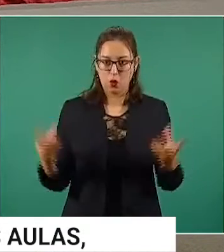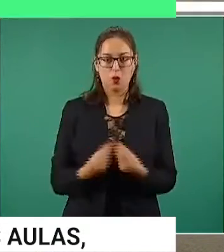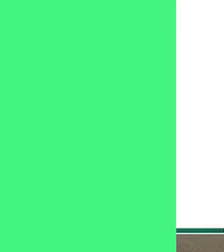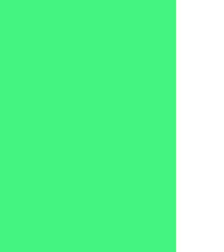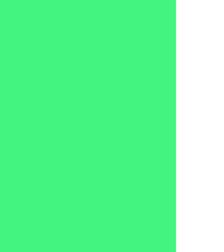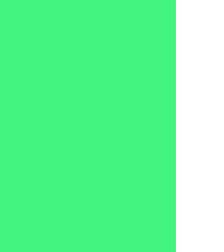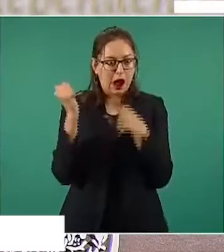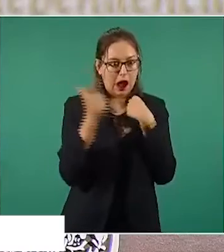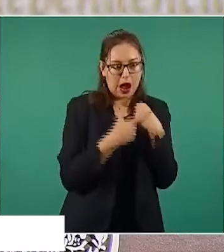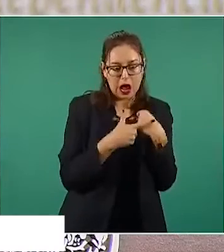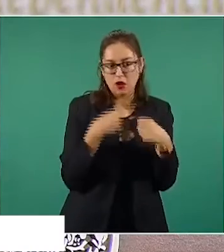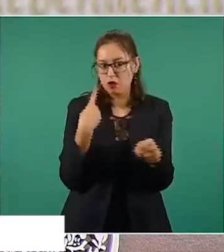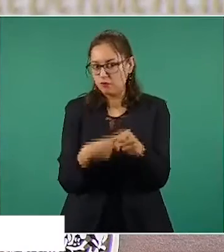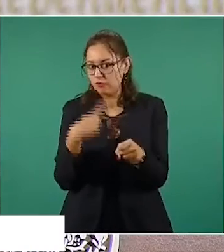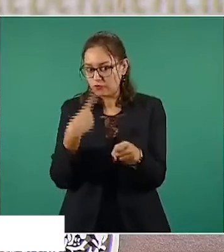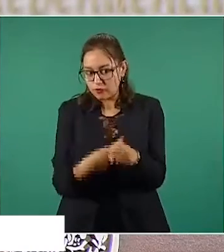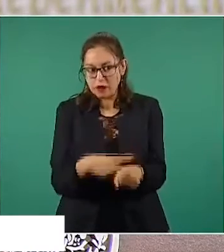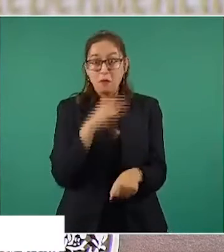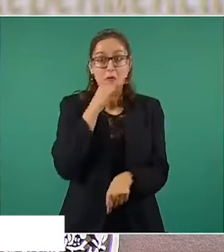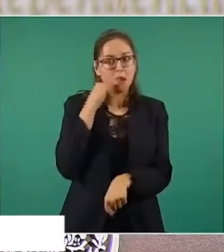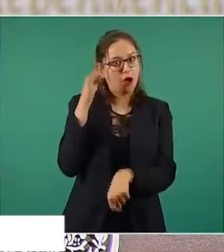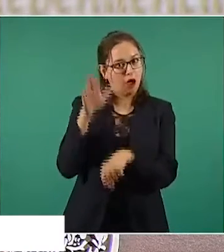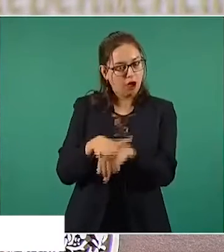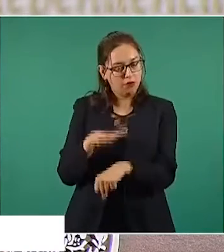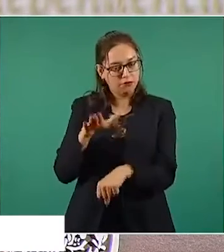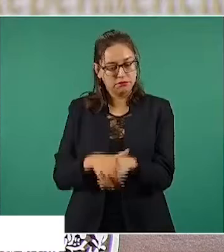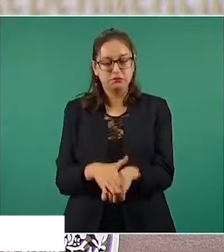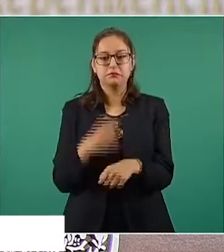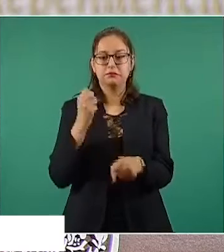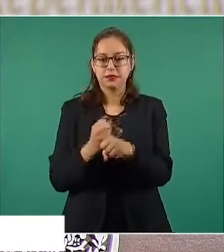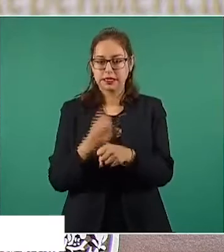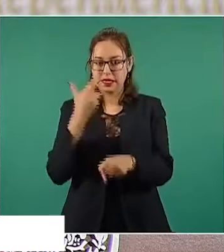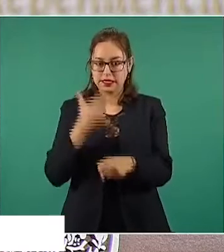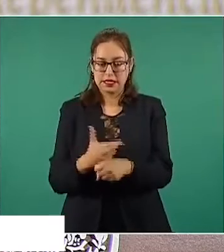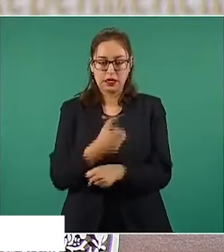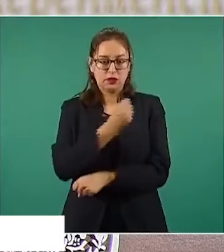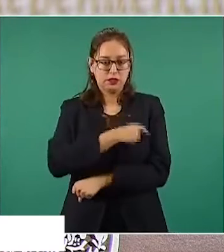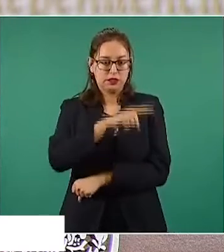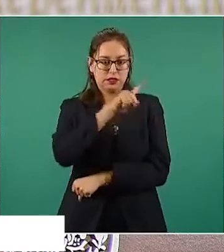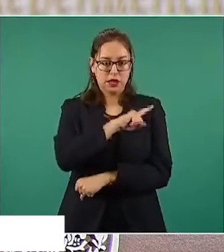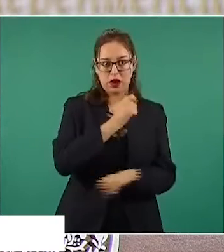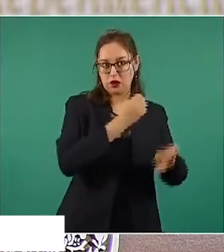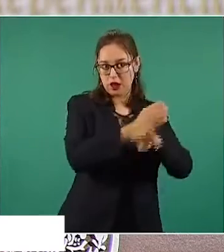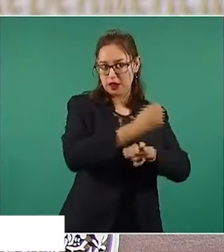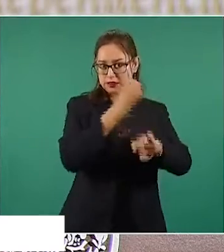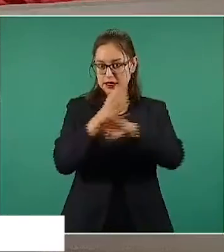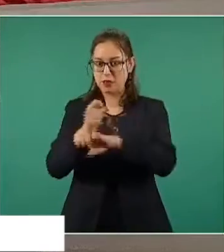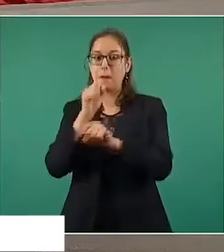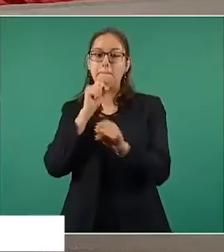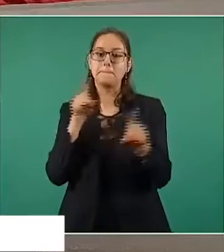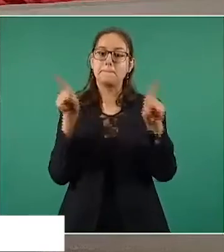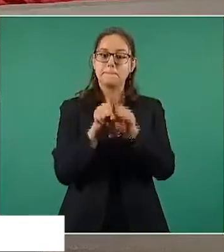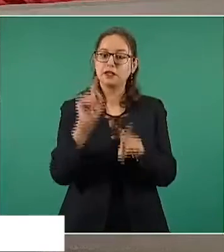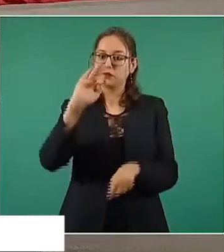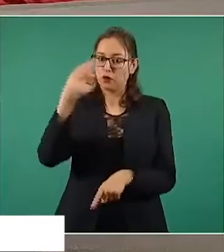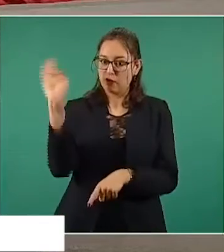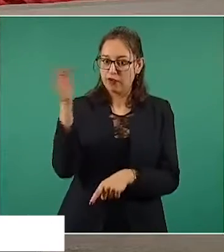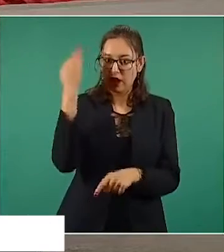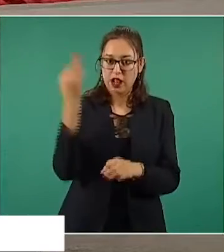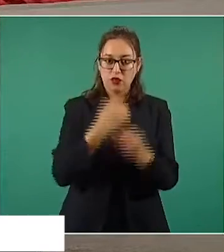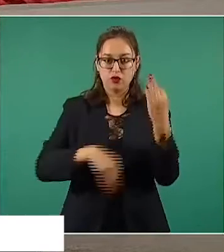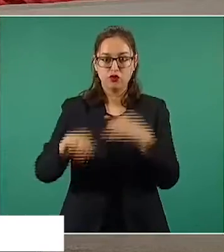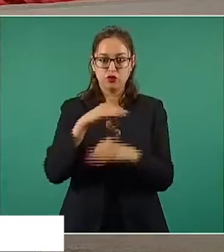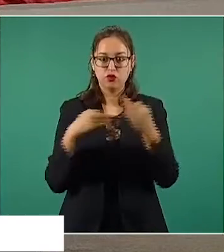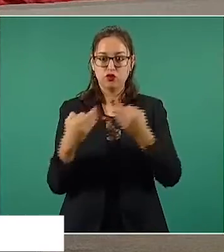logrando. La maestra Delfina Gómez dio a conocer que solo se han detectado contagios de COVID-19 en 88 escuelas